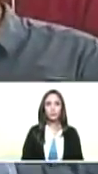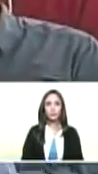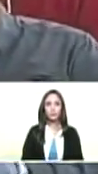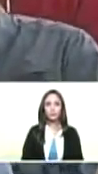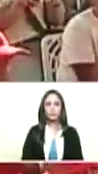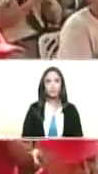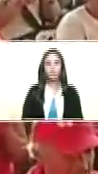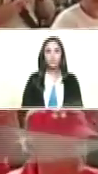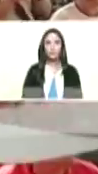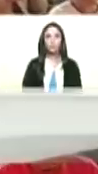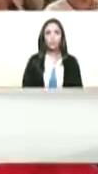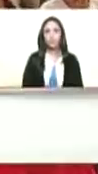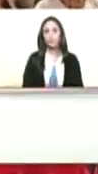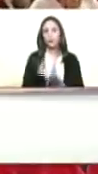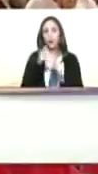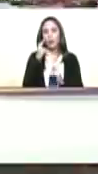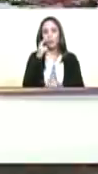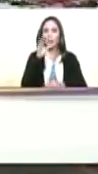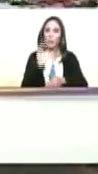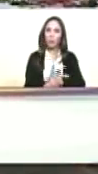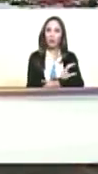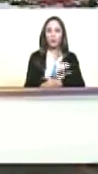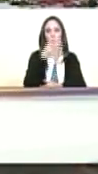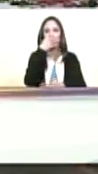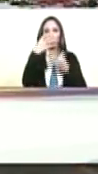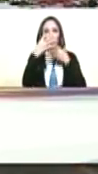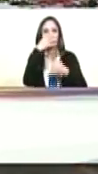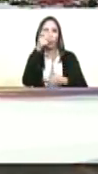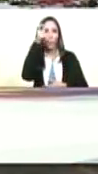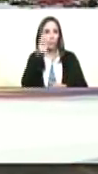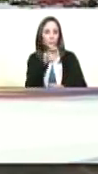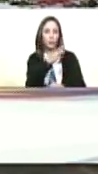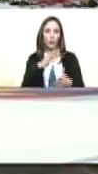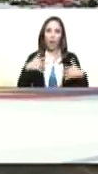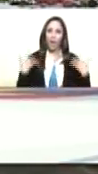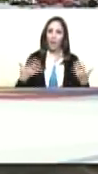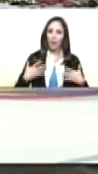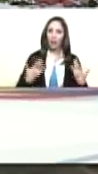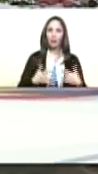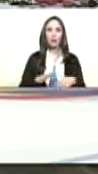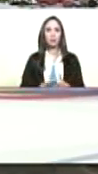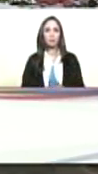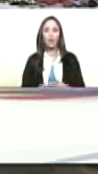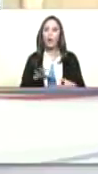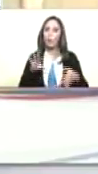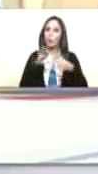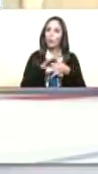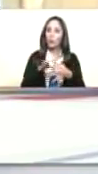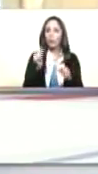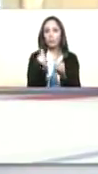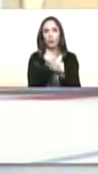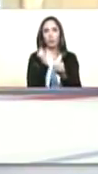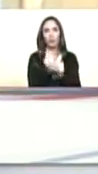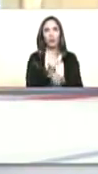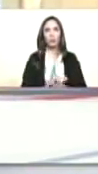El CLA es ritmo, el CLA es alegría, el CLA es trabajo. El CLA